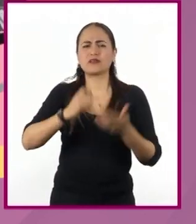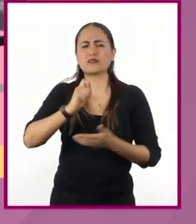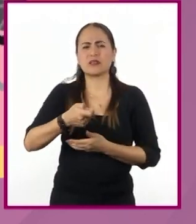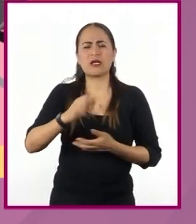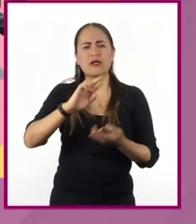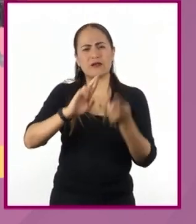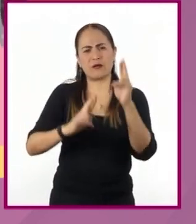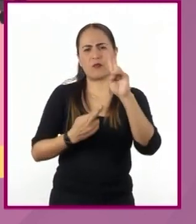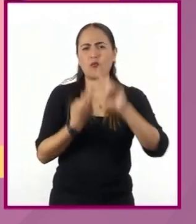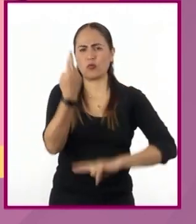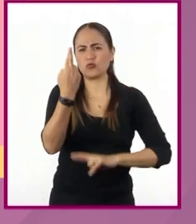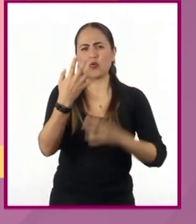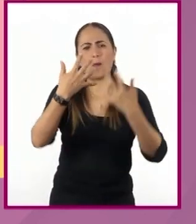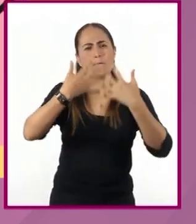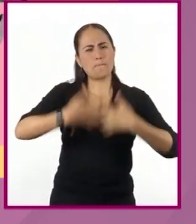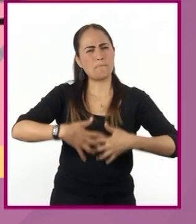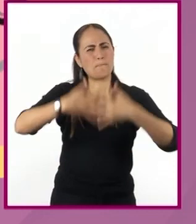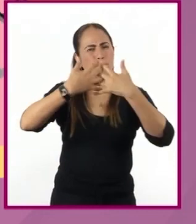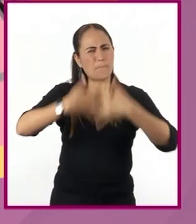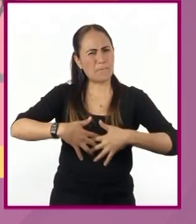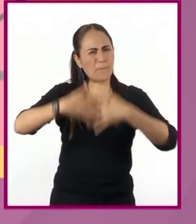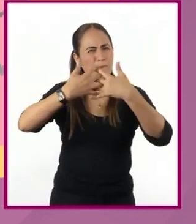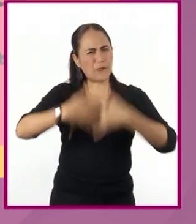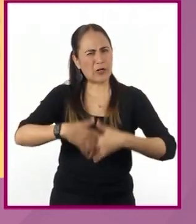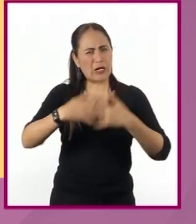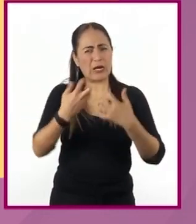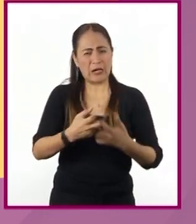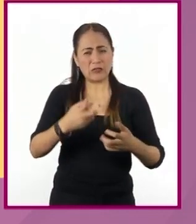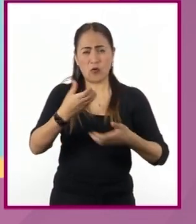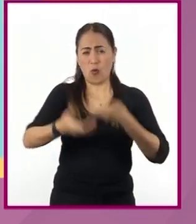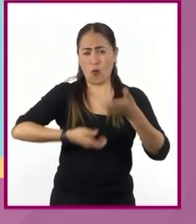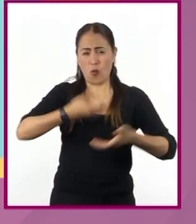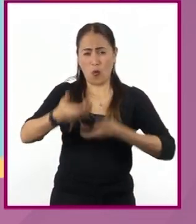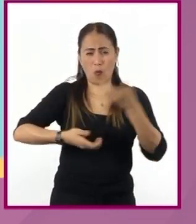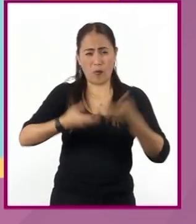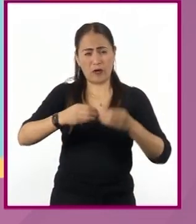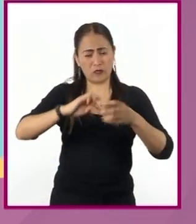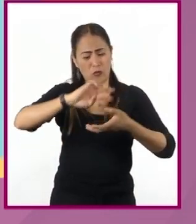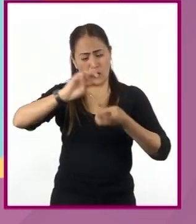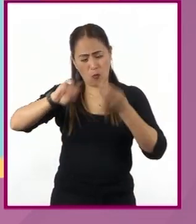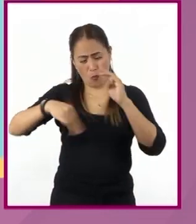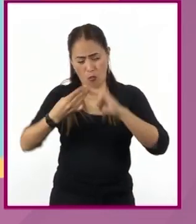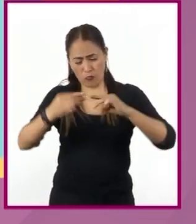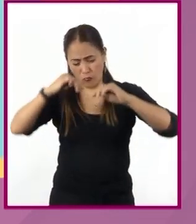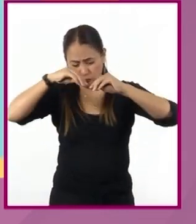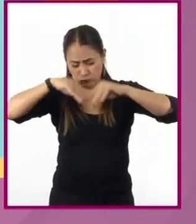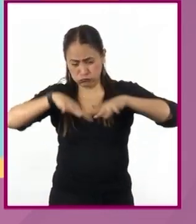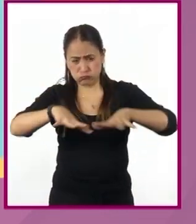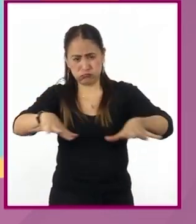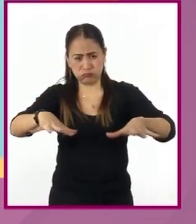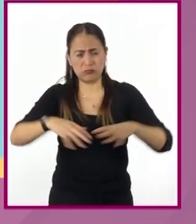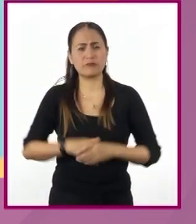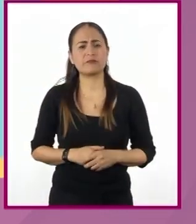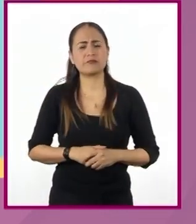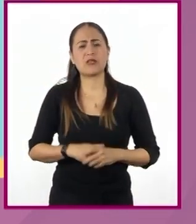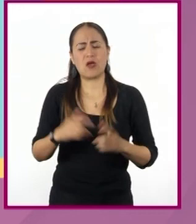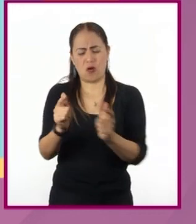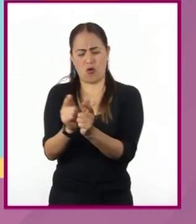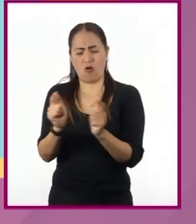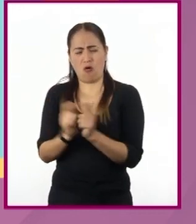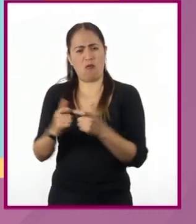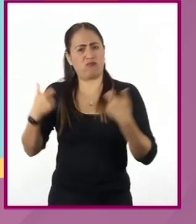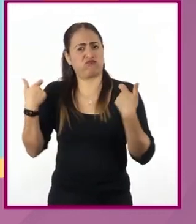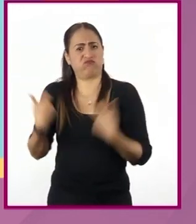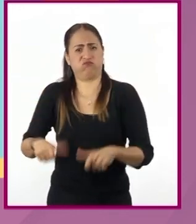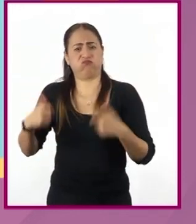Revolución Industrial y dio un fuerte impulso al comercio mundial. De esta manera, la burguesía se fortaleció y